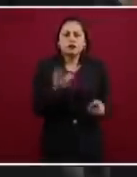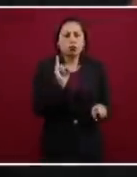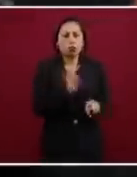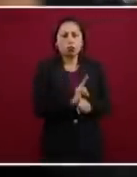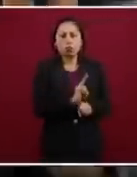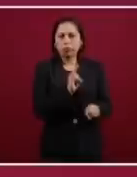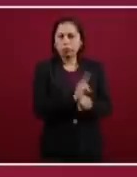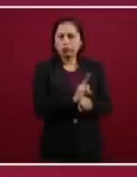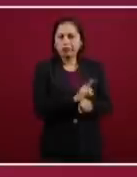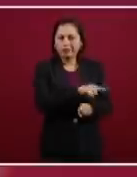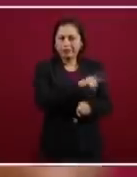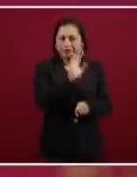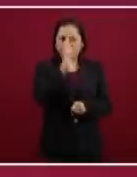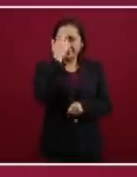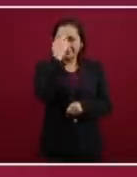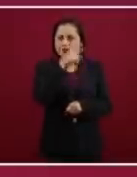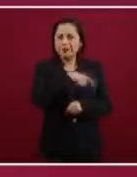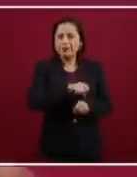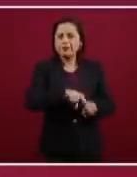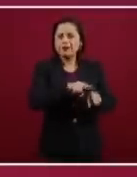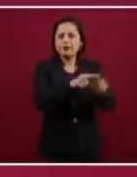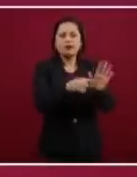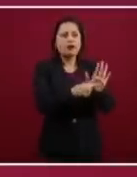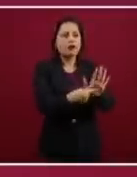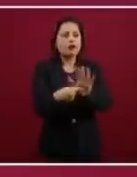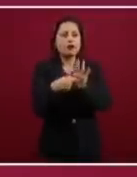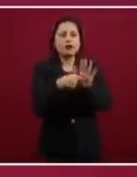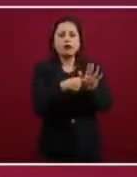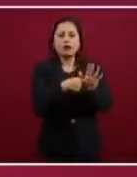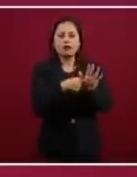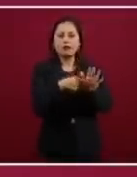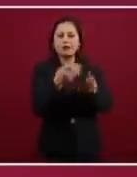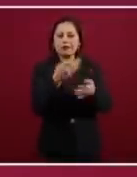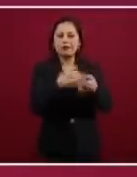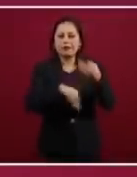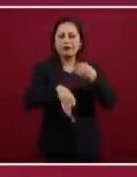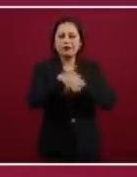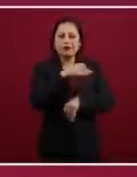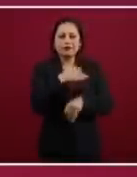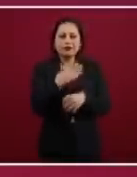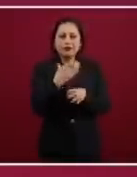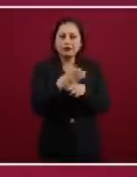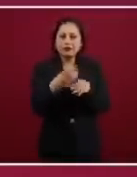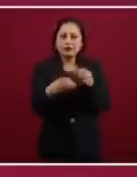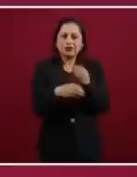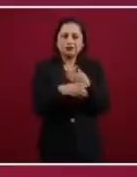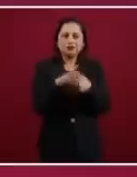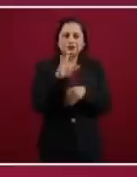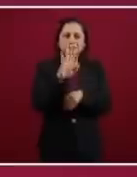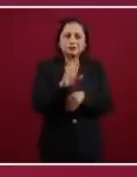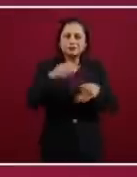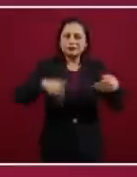todo era y teatral